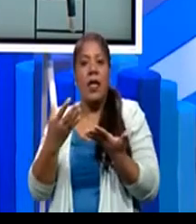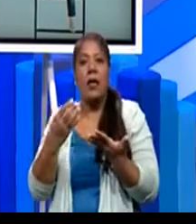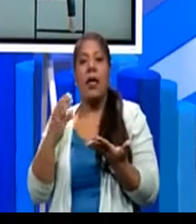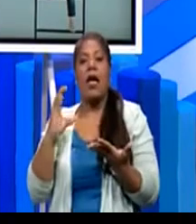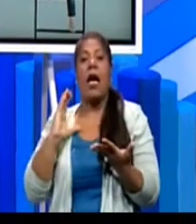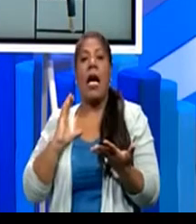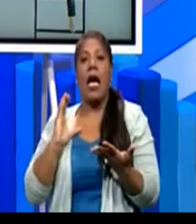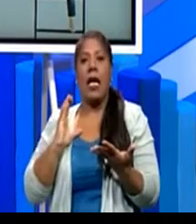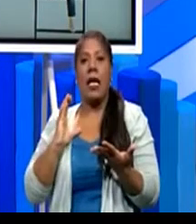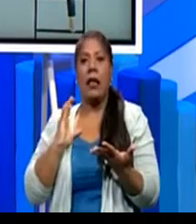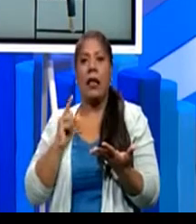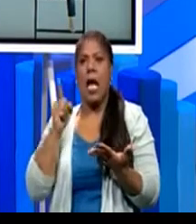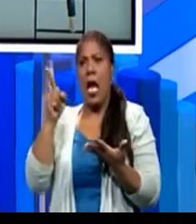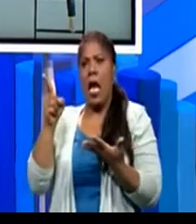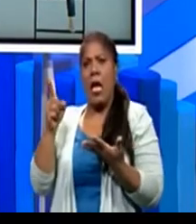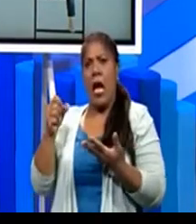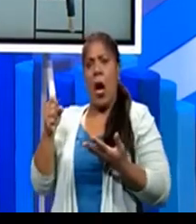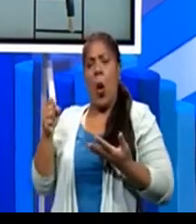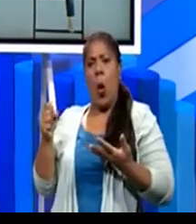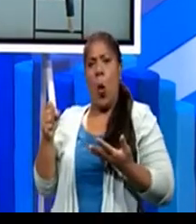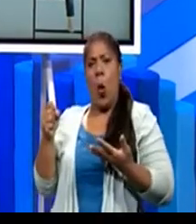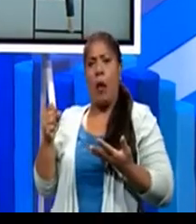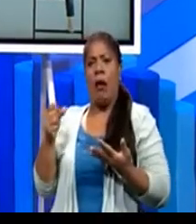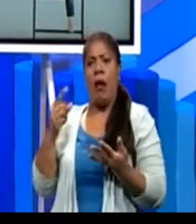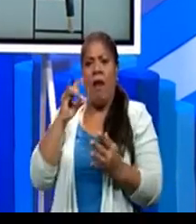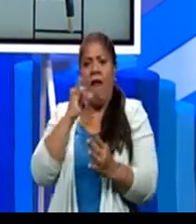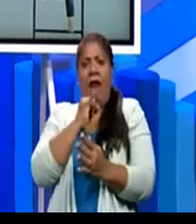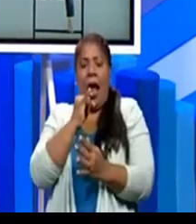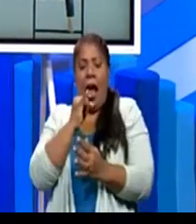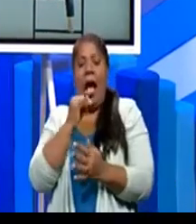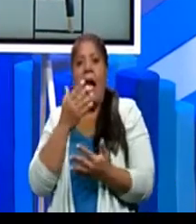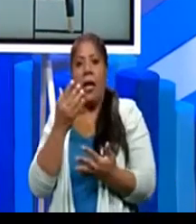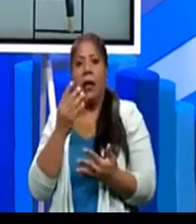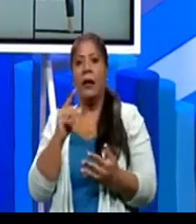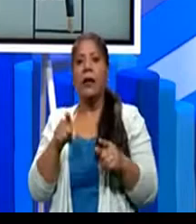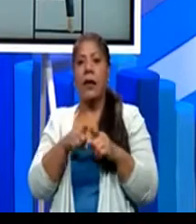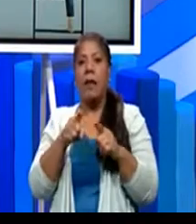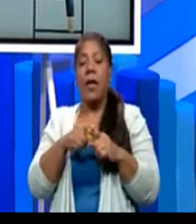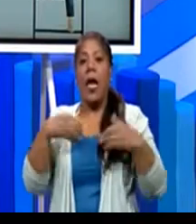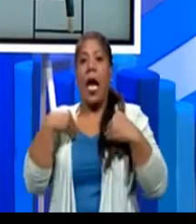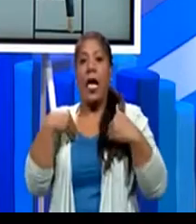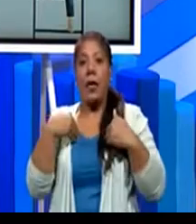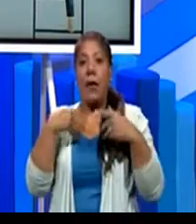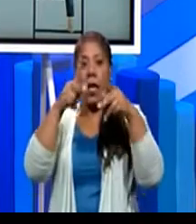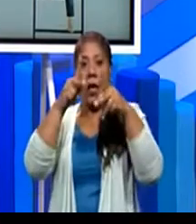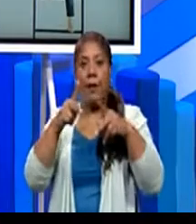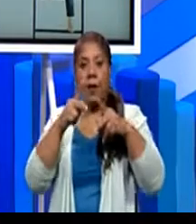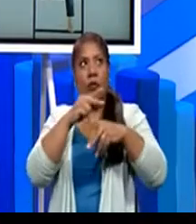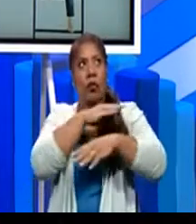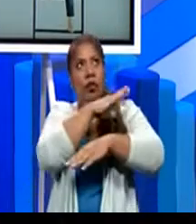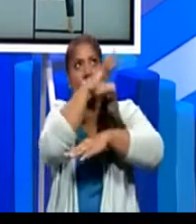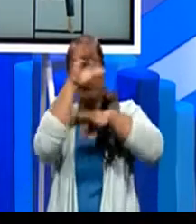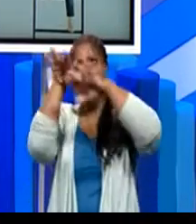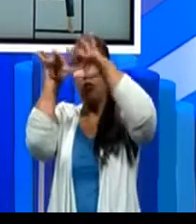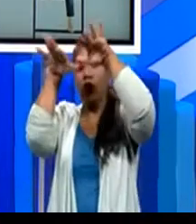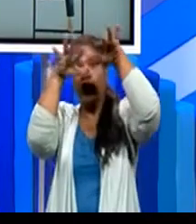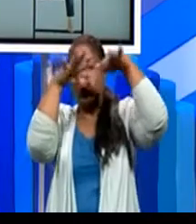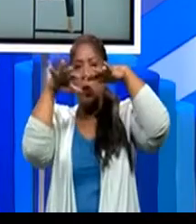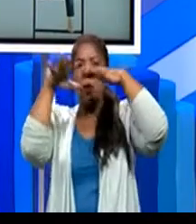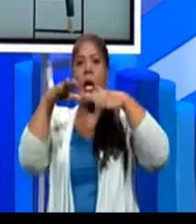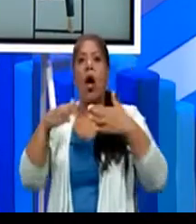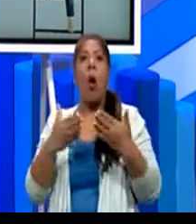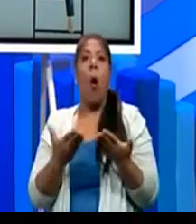de una persona, de animales, de paisajes, hechos u